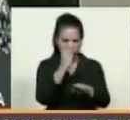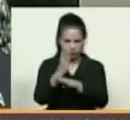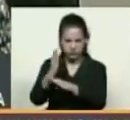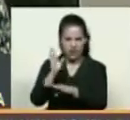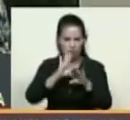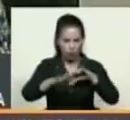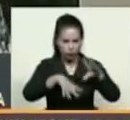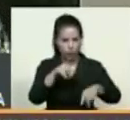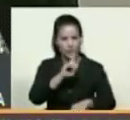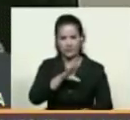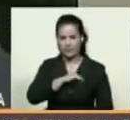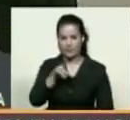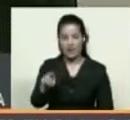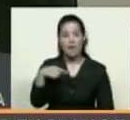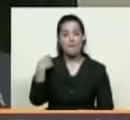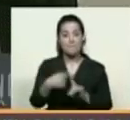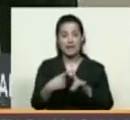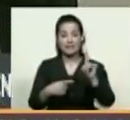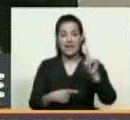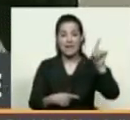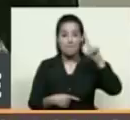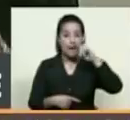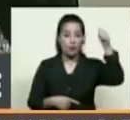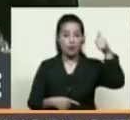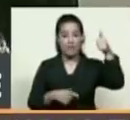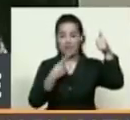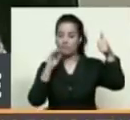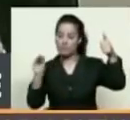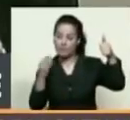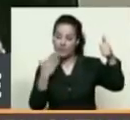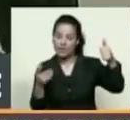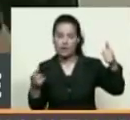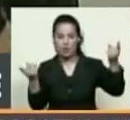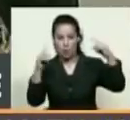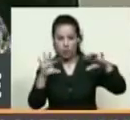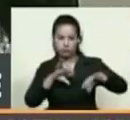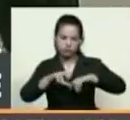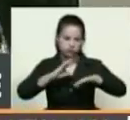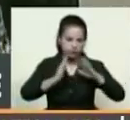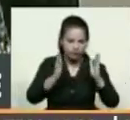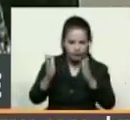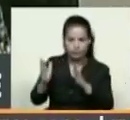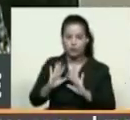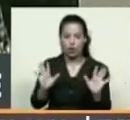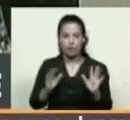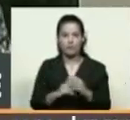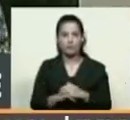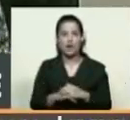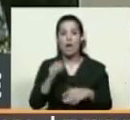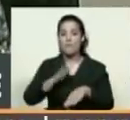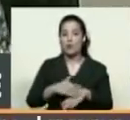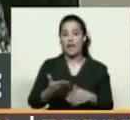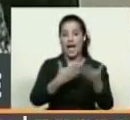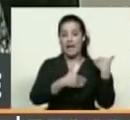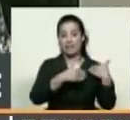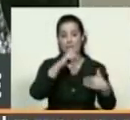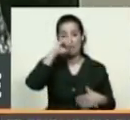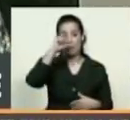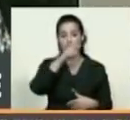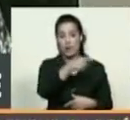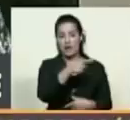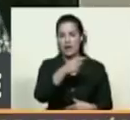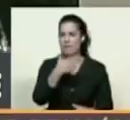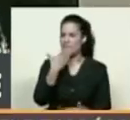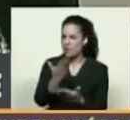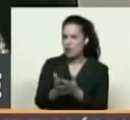y hay que señalarlo, del jefe de Estado, quien en el pasado, habiendo hecho solicitud de investigaciones sobre